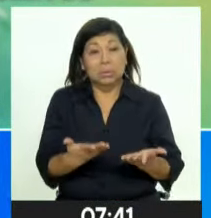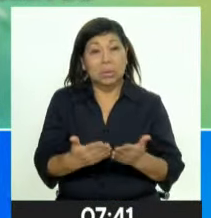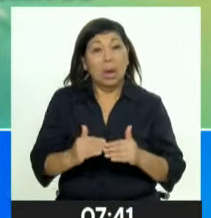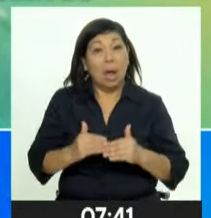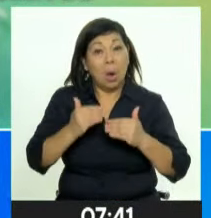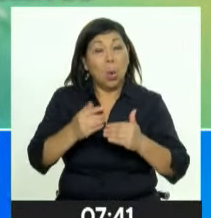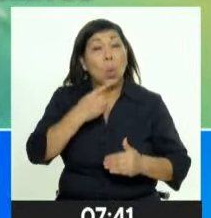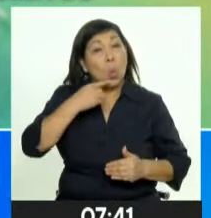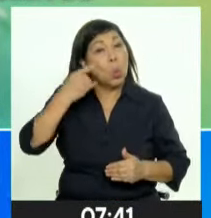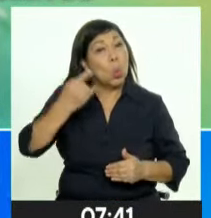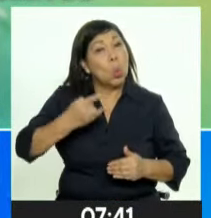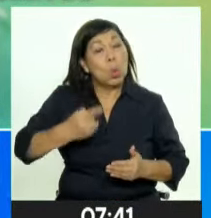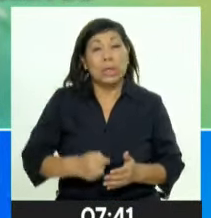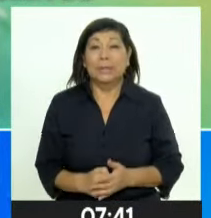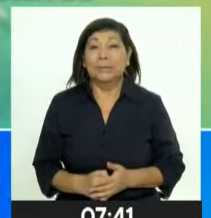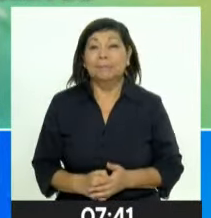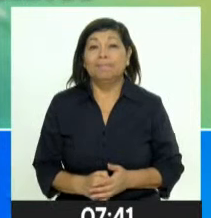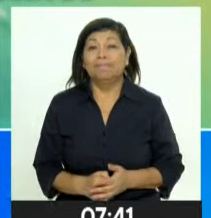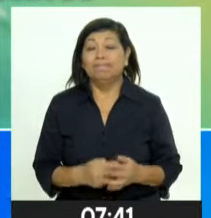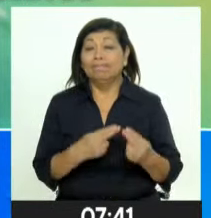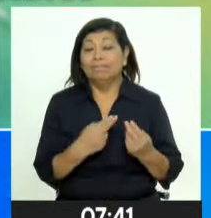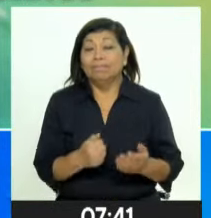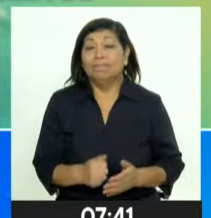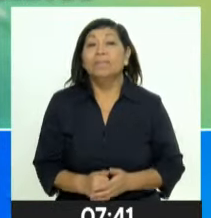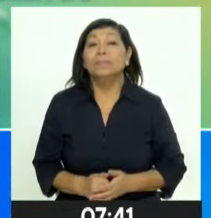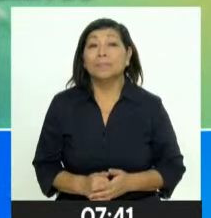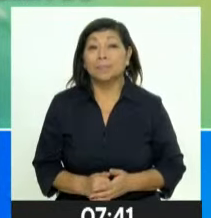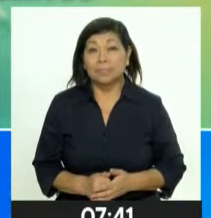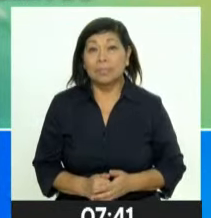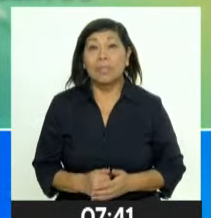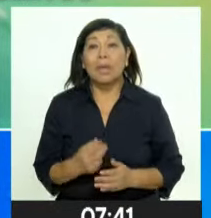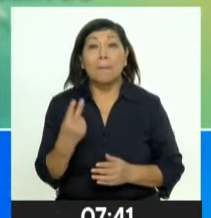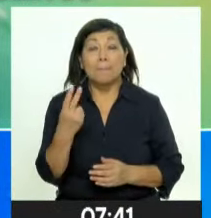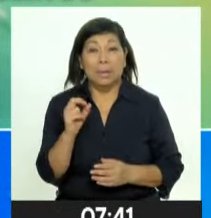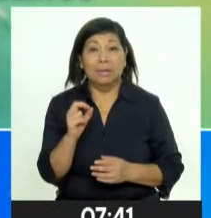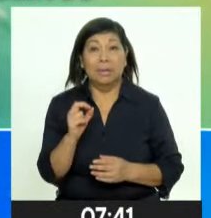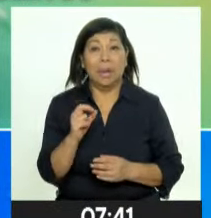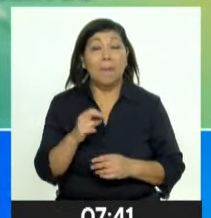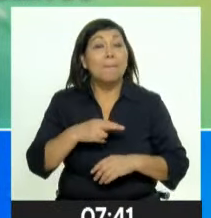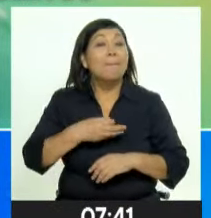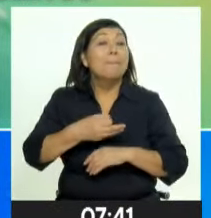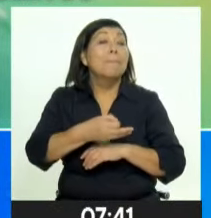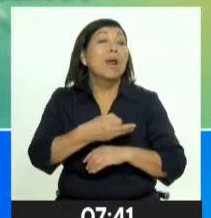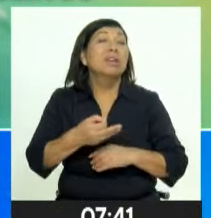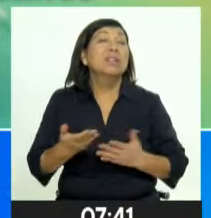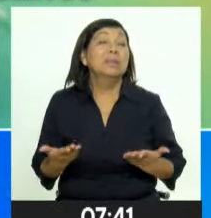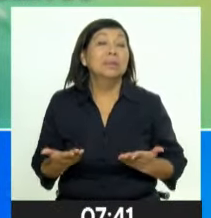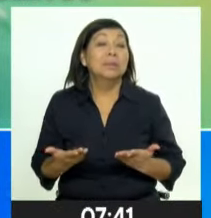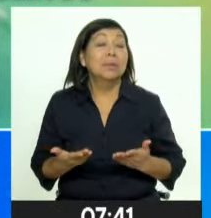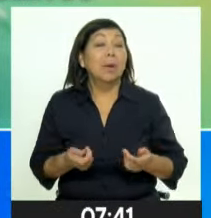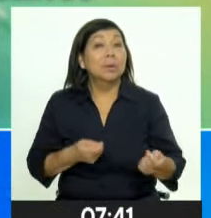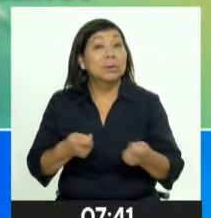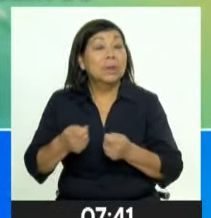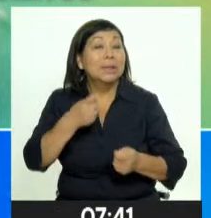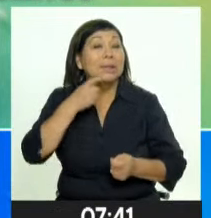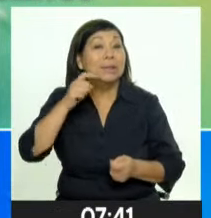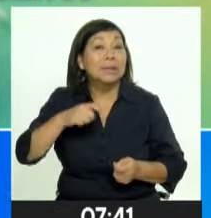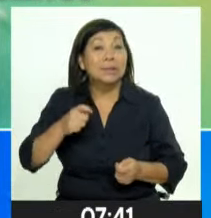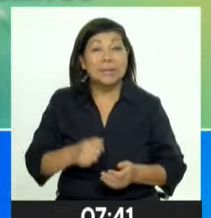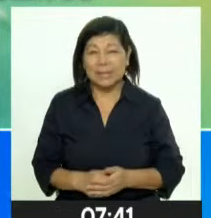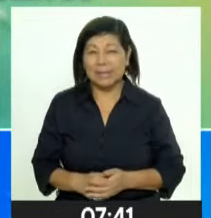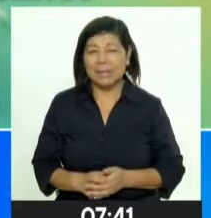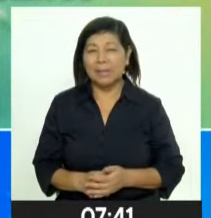ampliando la emergencia sanitaria que ya había En sido 20 declarada regiones. previamente en 20 regiones, así es, para justamente movilizar recursos